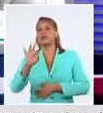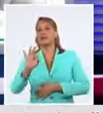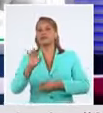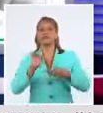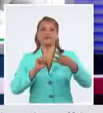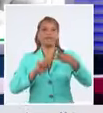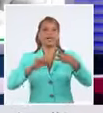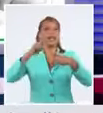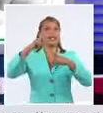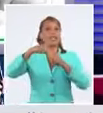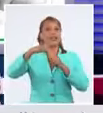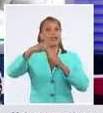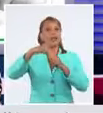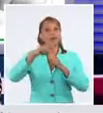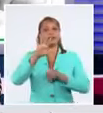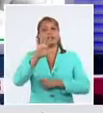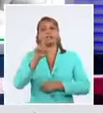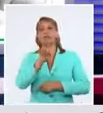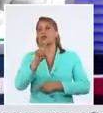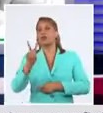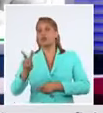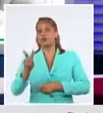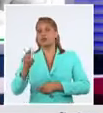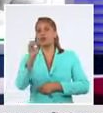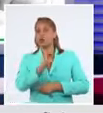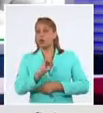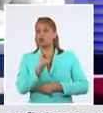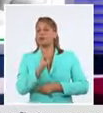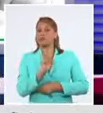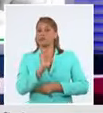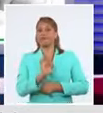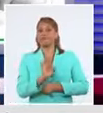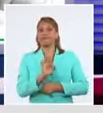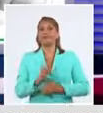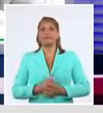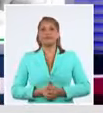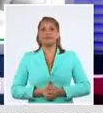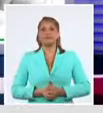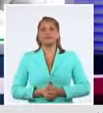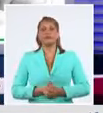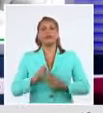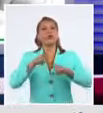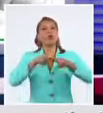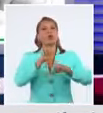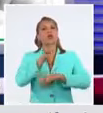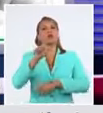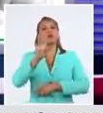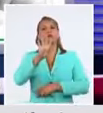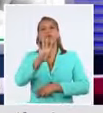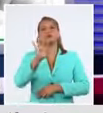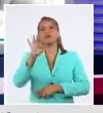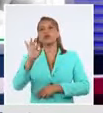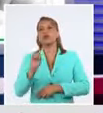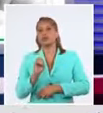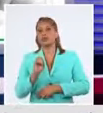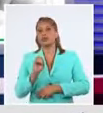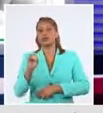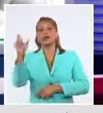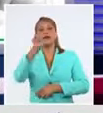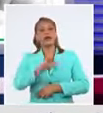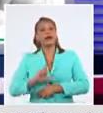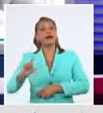Tunas, 512. En el oriente, Las Tunas marcando la estadística, Holguín 480 y Camagüey